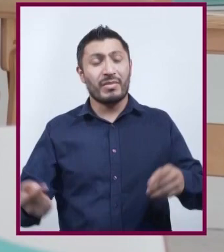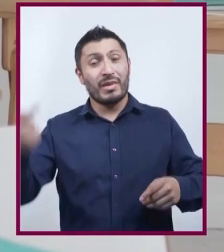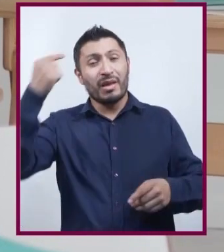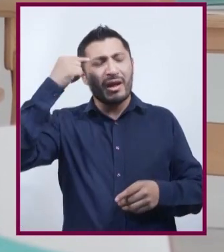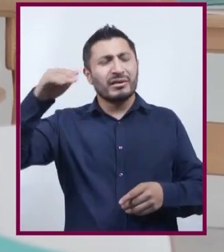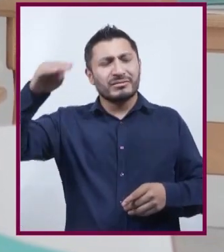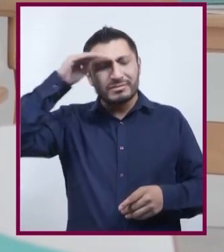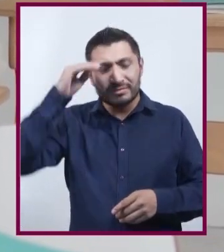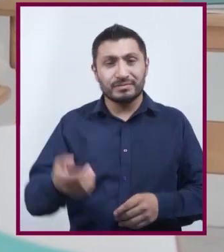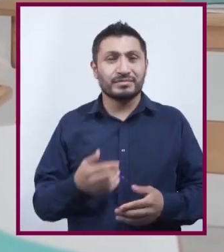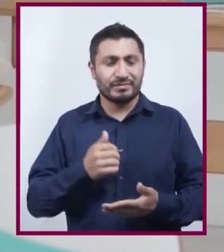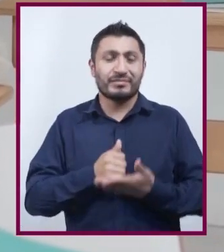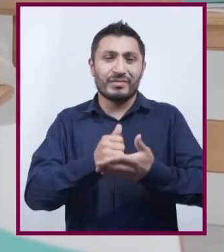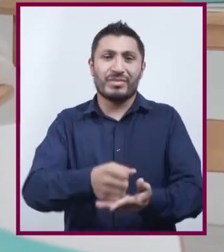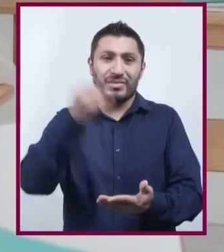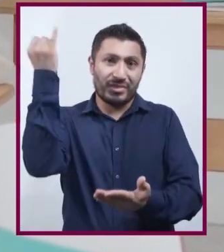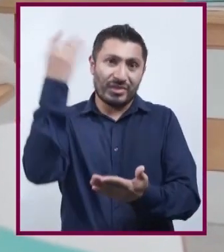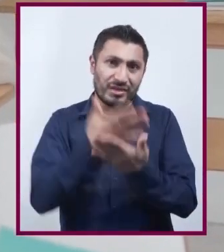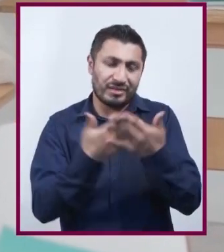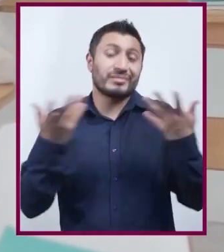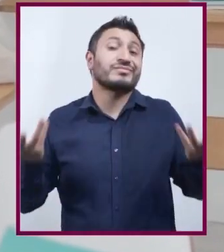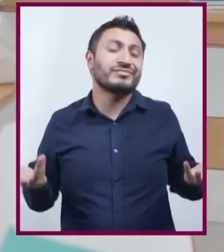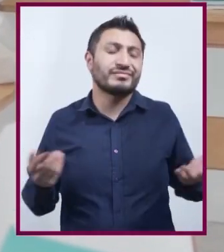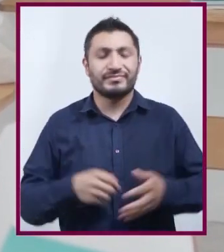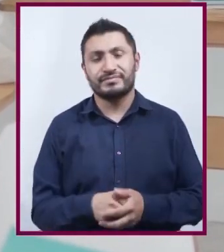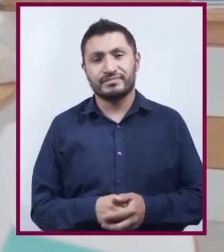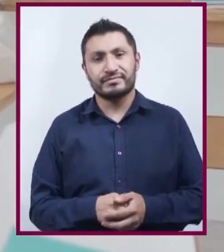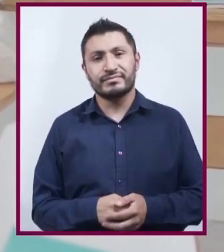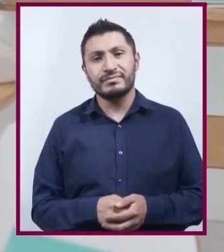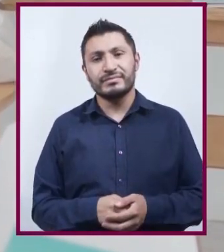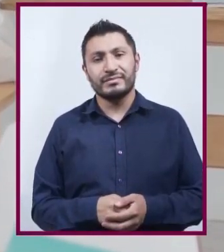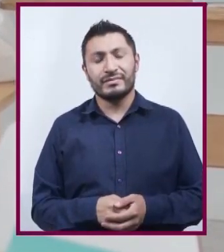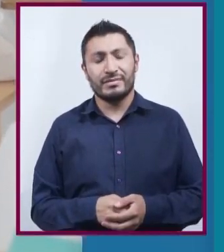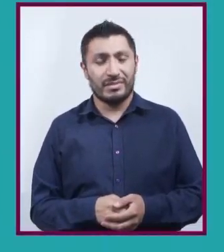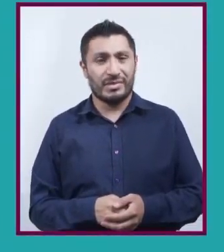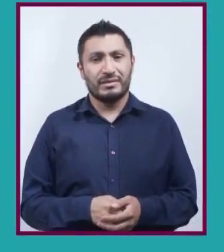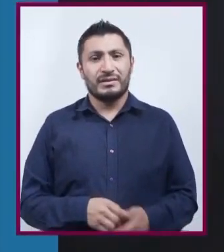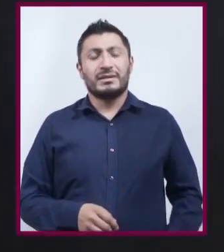en el estudio y desarrollo del pensamiento a través de imágenes?